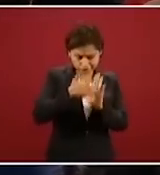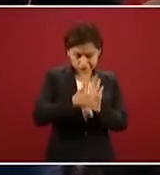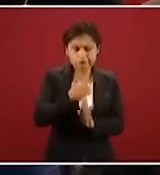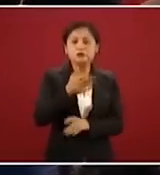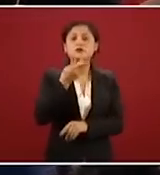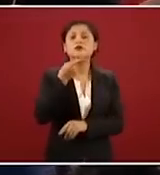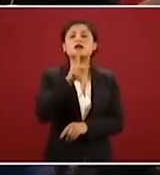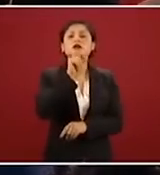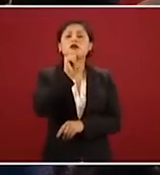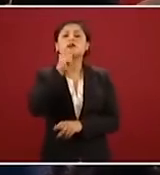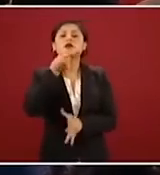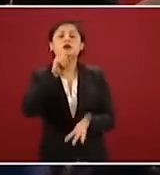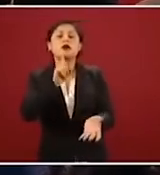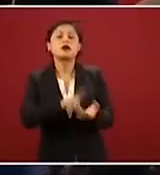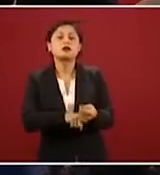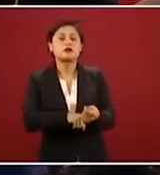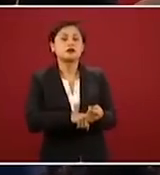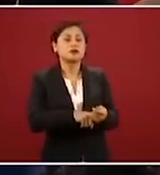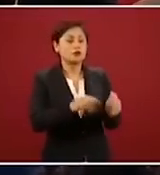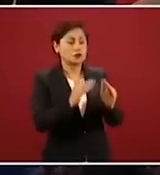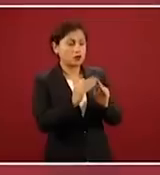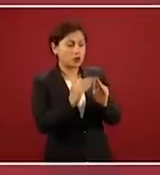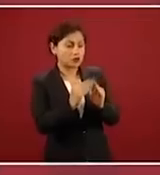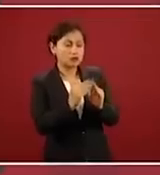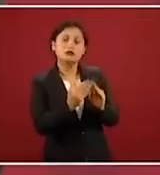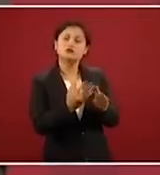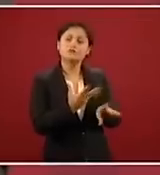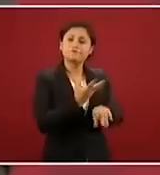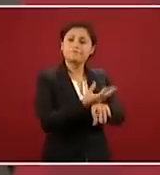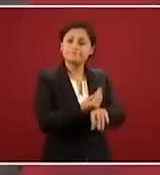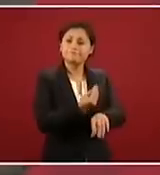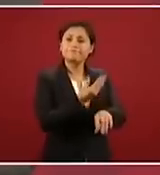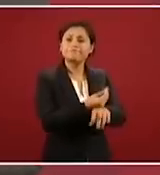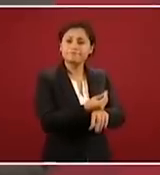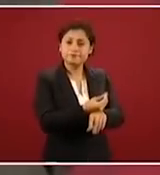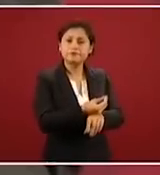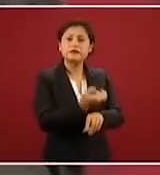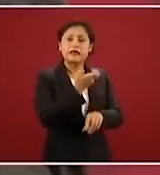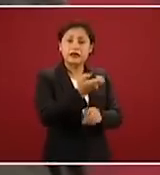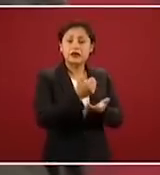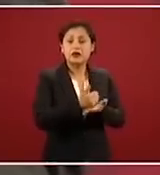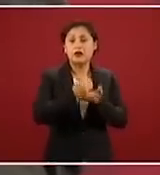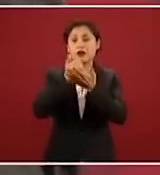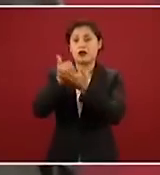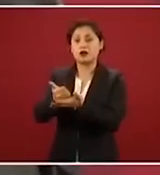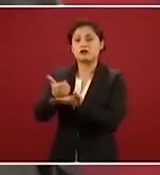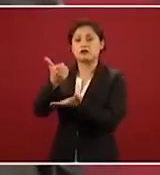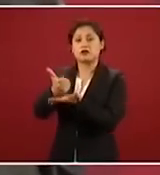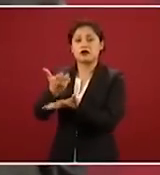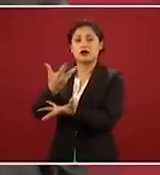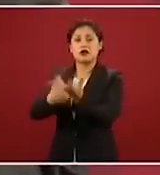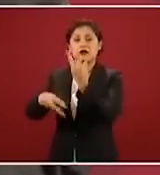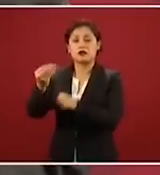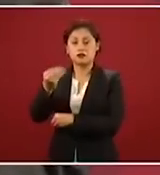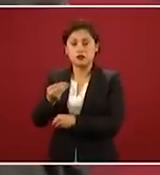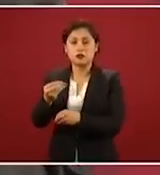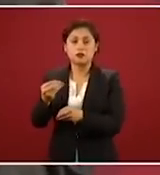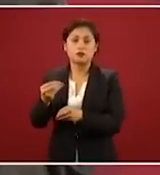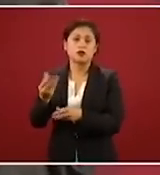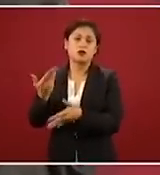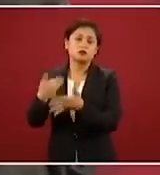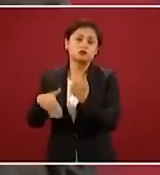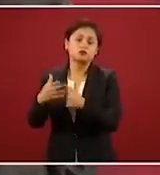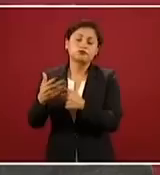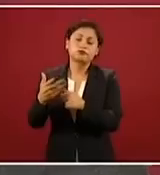también ampliación, mejoramiento de vivienda y reactiva la economía. Estamos muy conscientes de